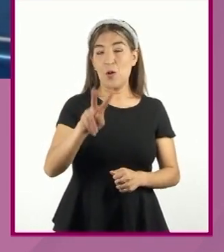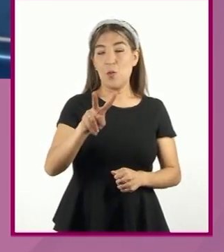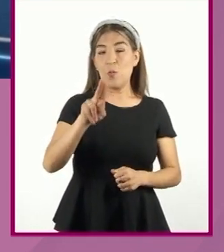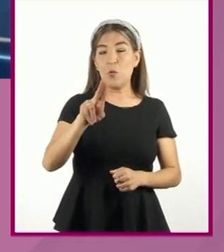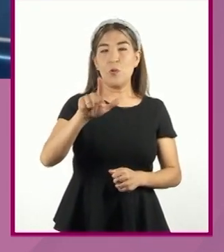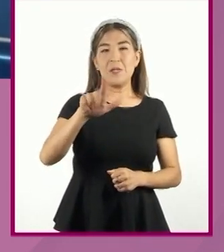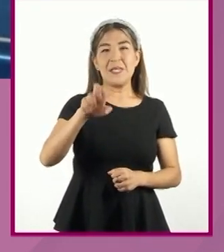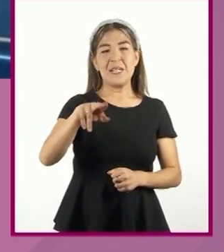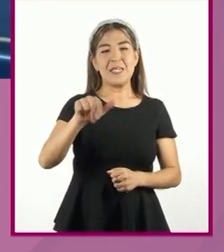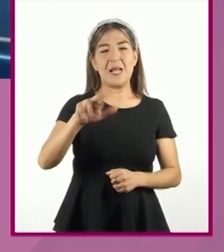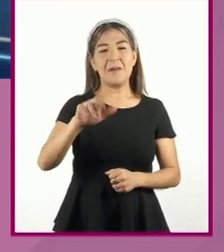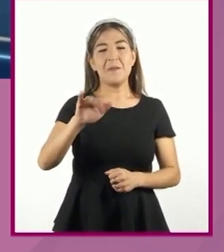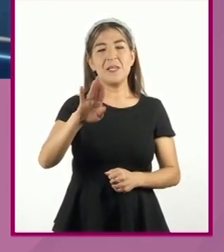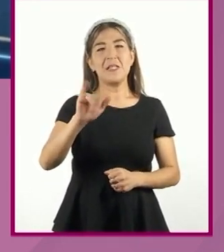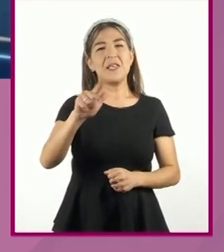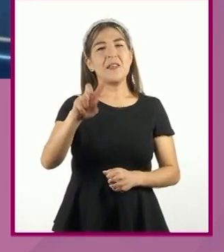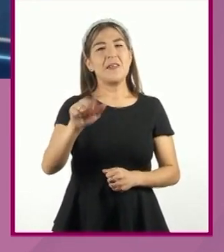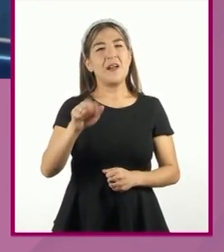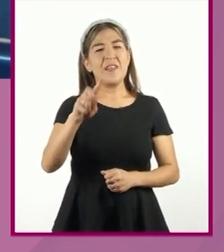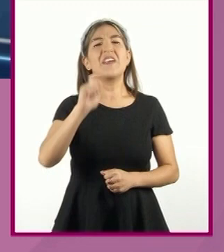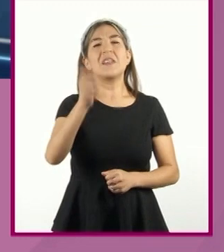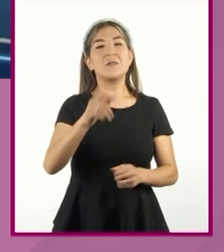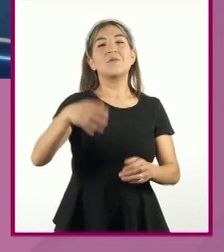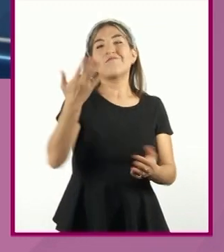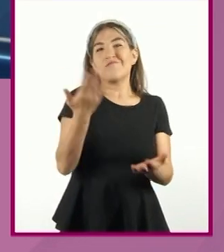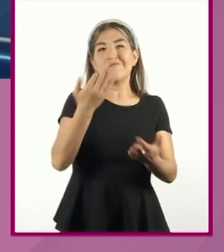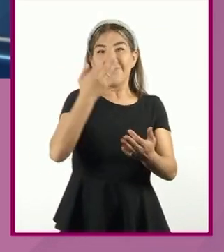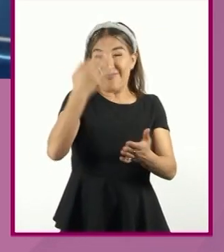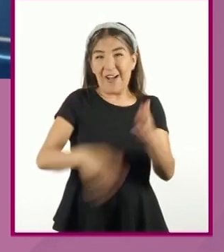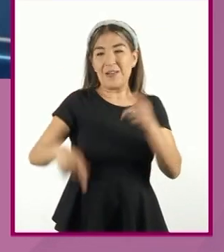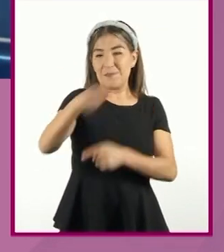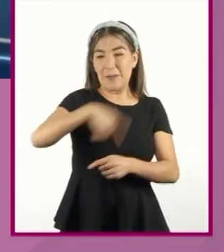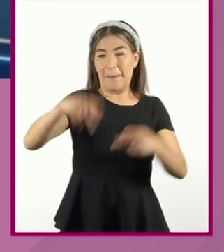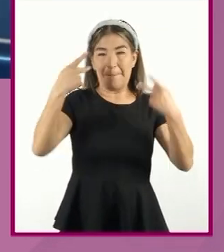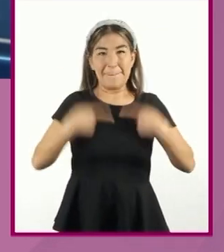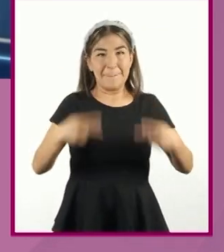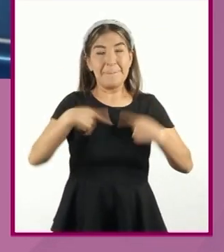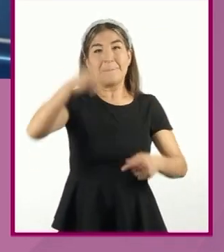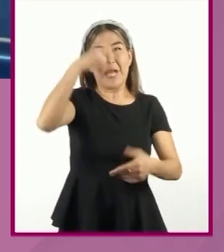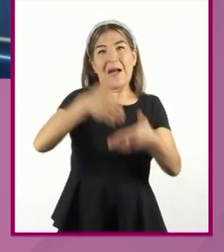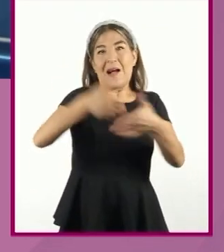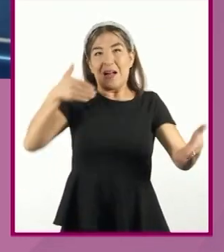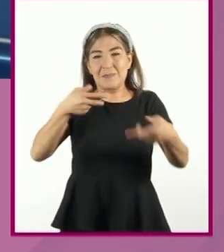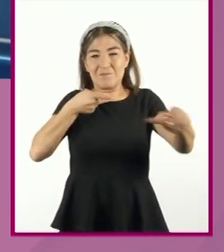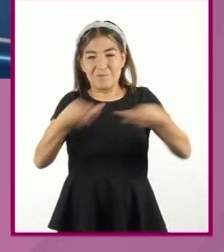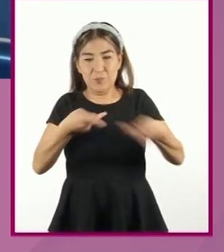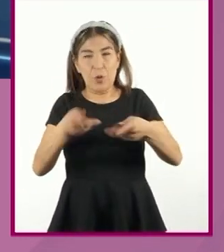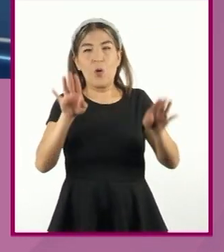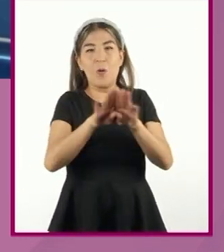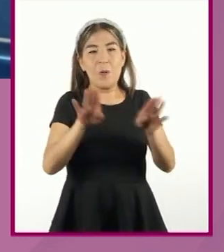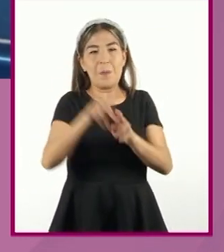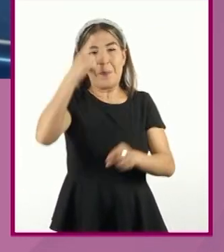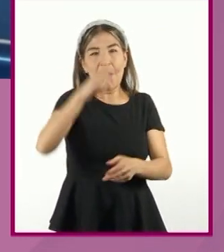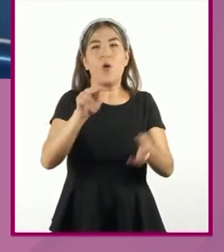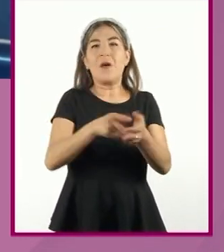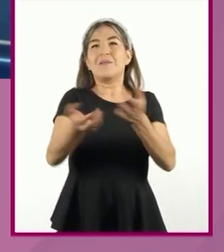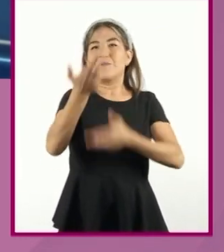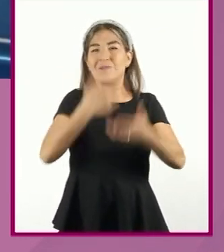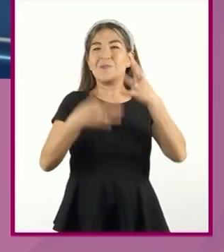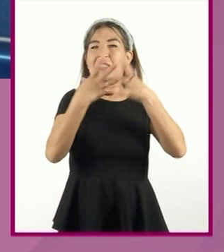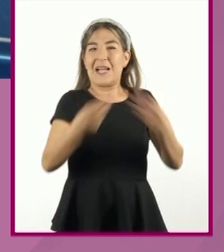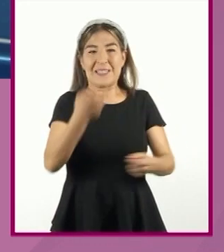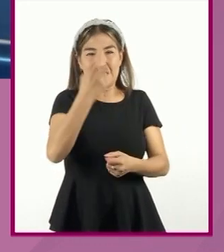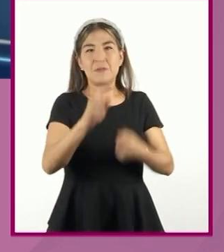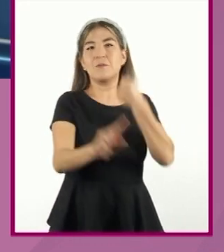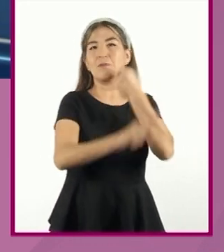Vulnerabilidad es la capacidad insuficiente de una población para anticipar, hacer frente o recuperarse a los